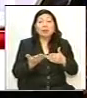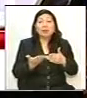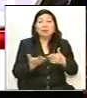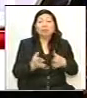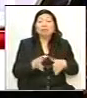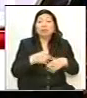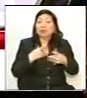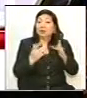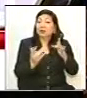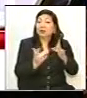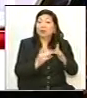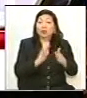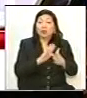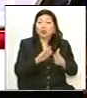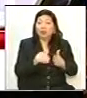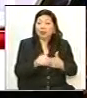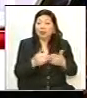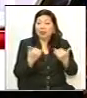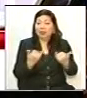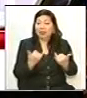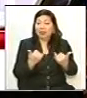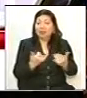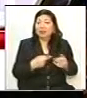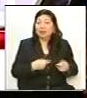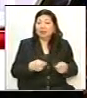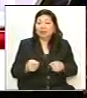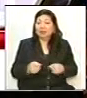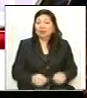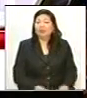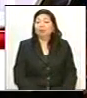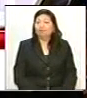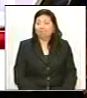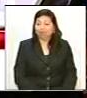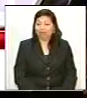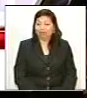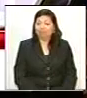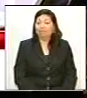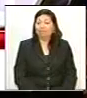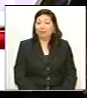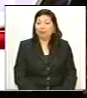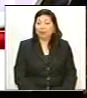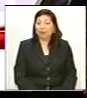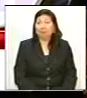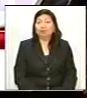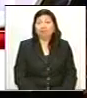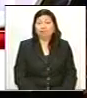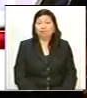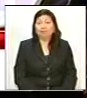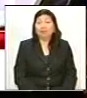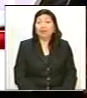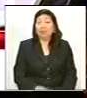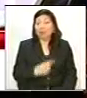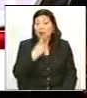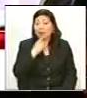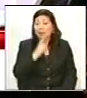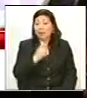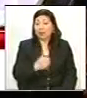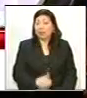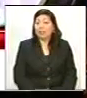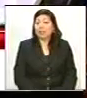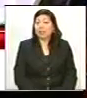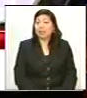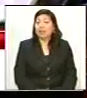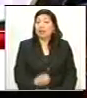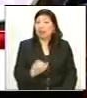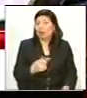poder identificar todas esas desviaciones, ¿no? Pero sería bueno, Contralor, en el caso de acá